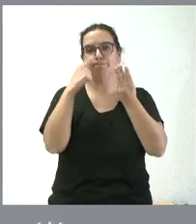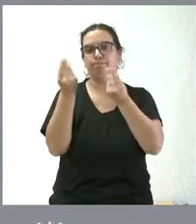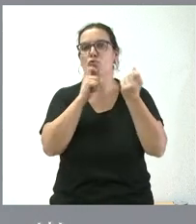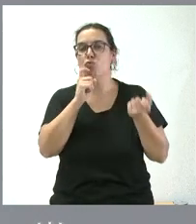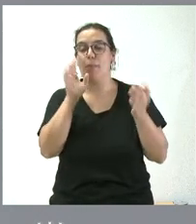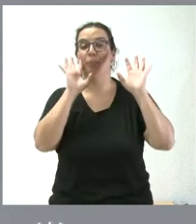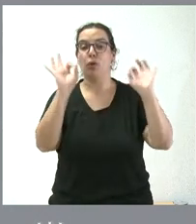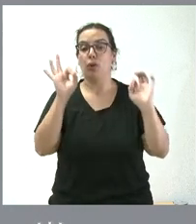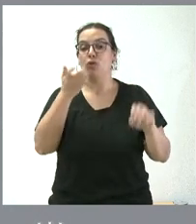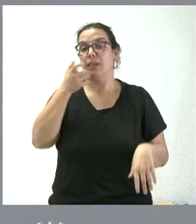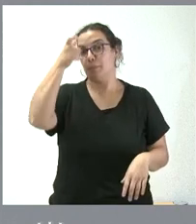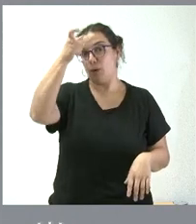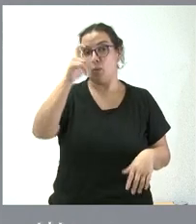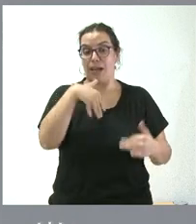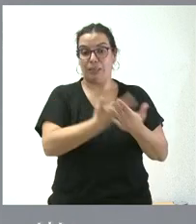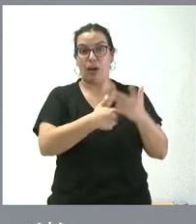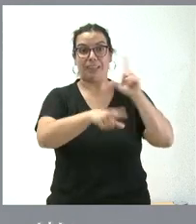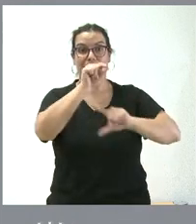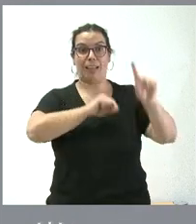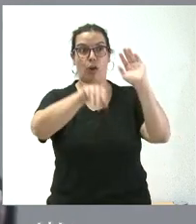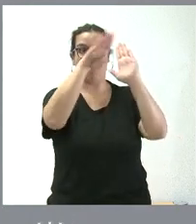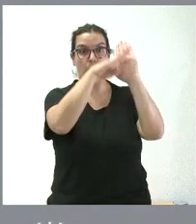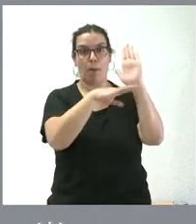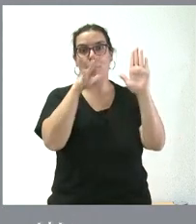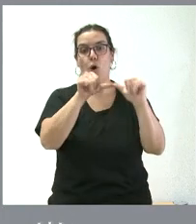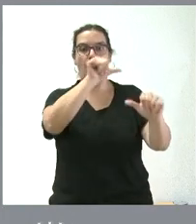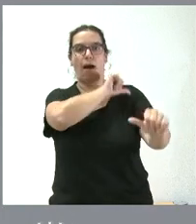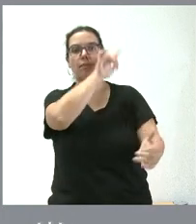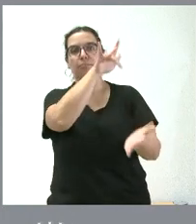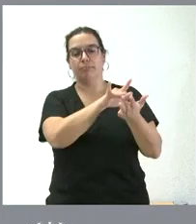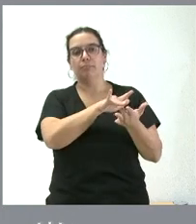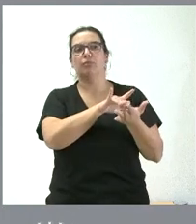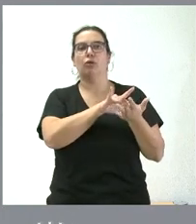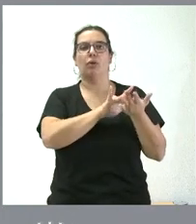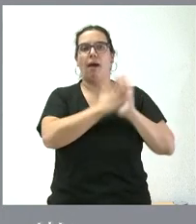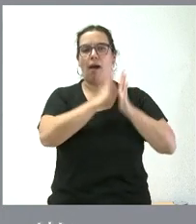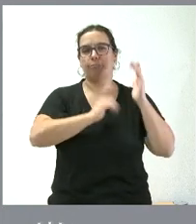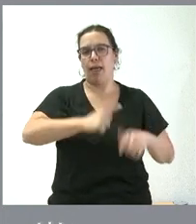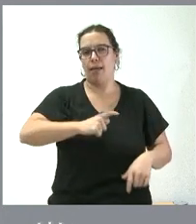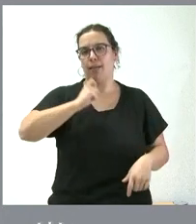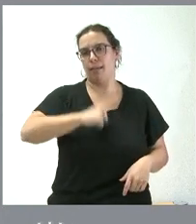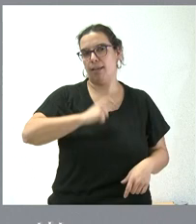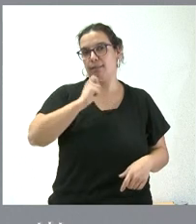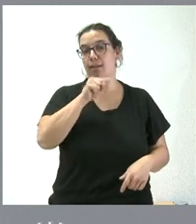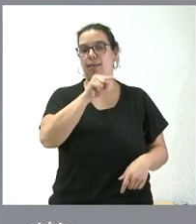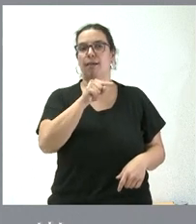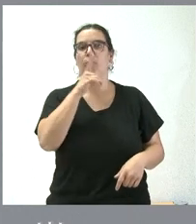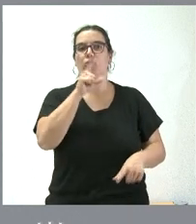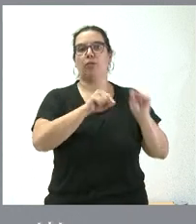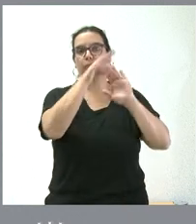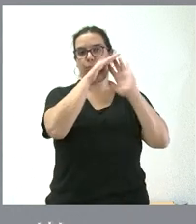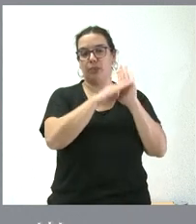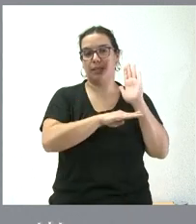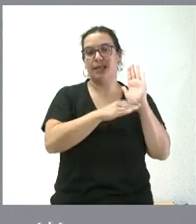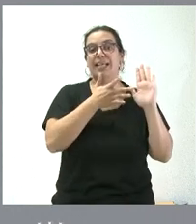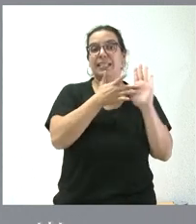municipios que han sido seleccionados son aquellos que por su historial han tenido mayor número de incendios Y eso no significa que no